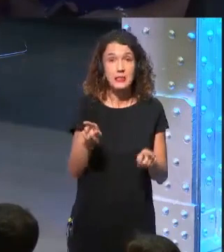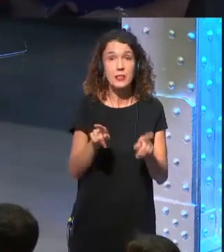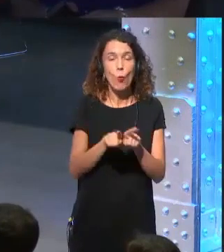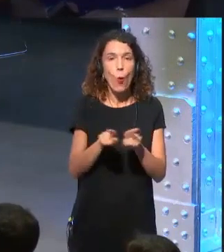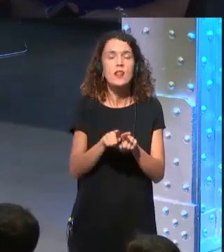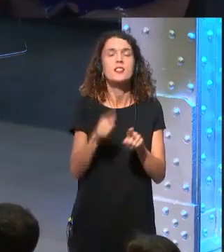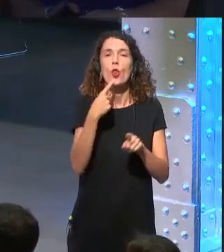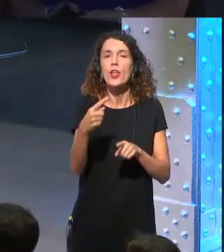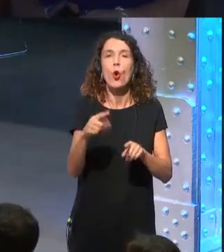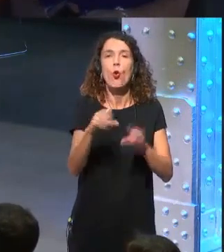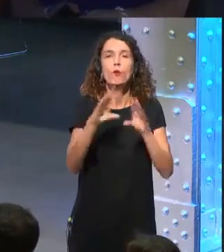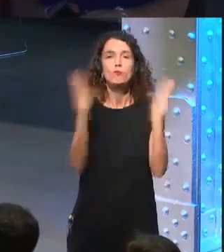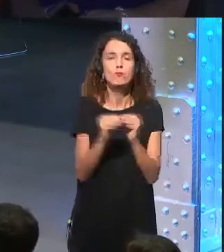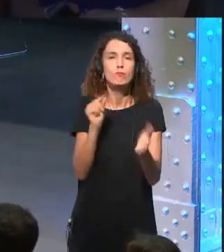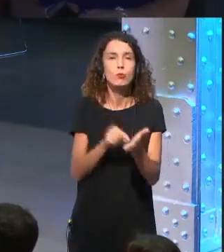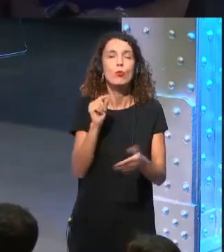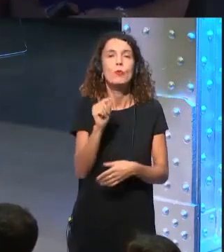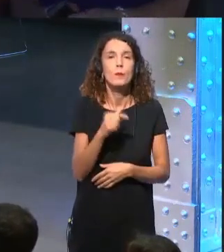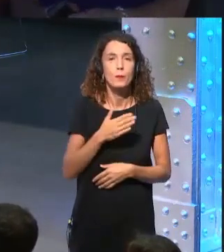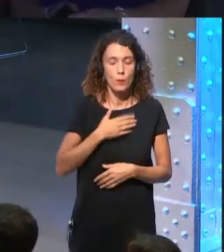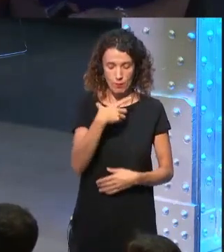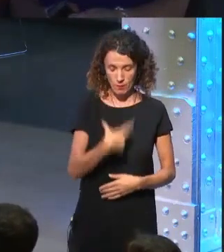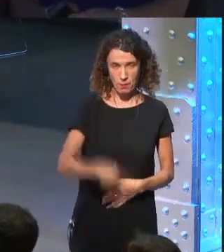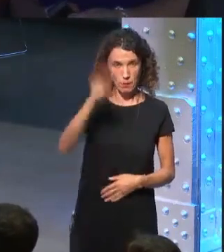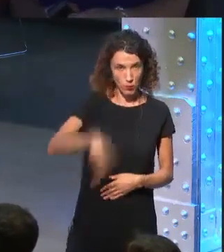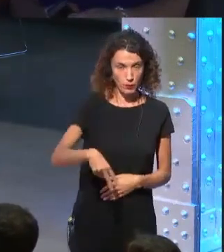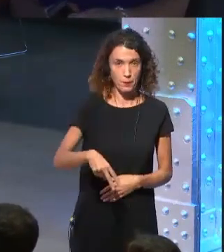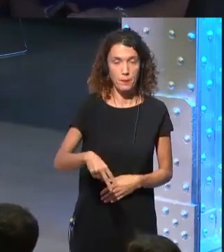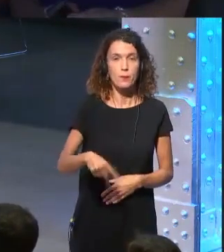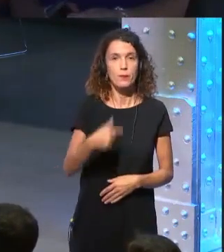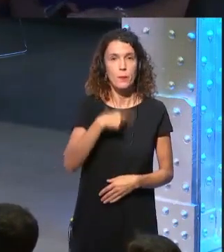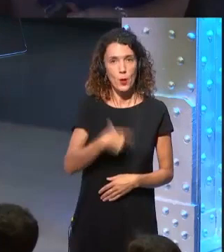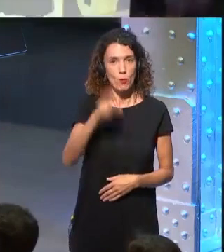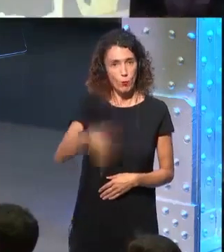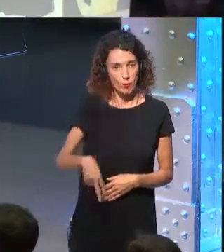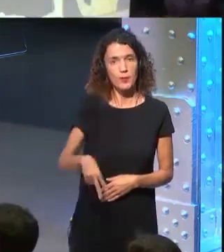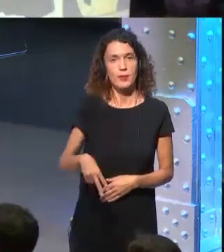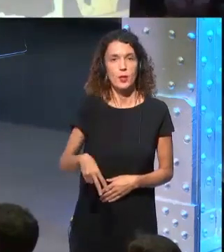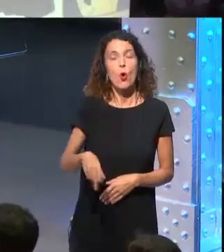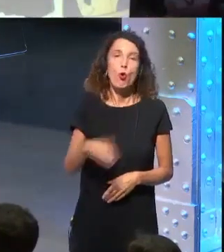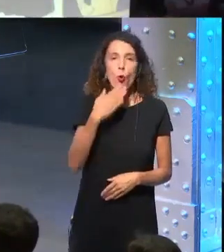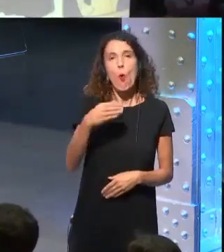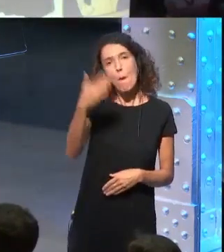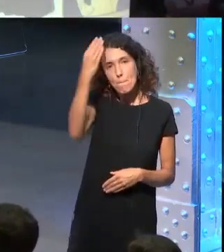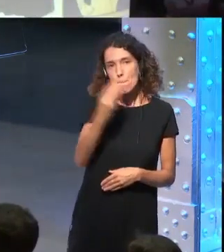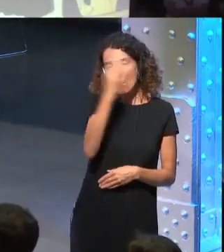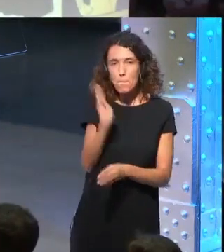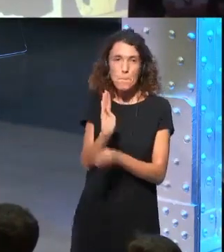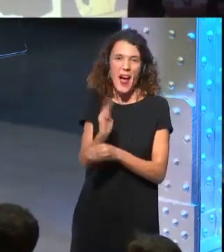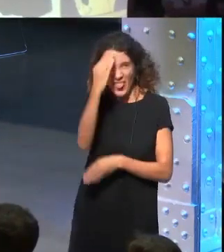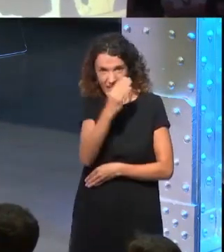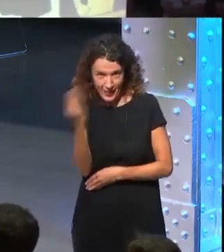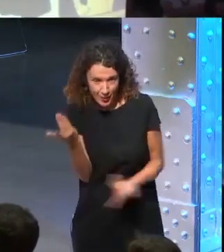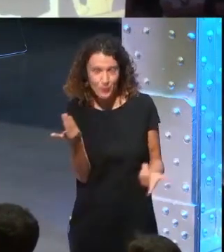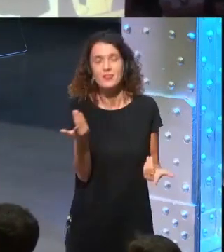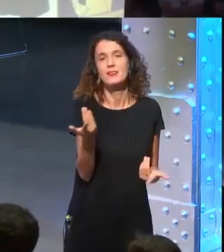se lo diré brevemente. I am her godfather. Yo soy su padrino. Lar de